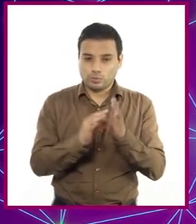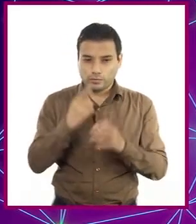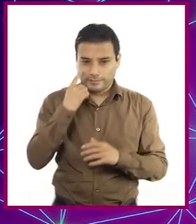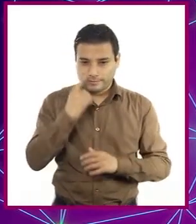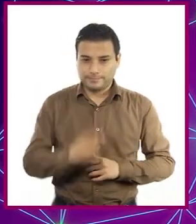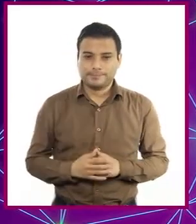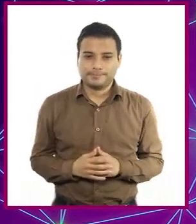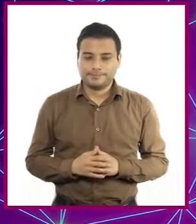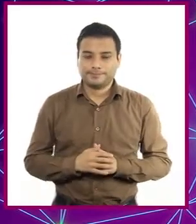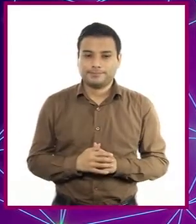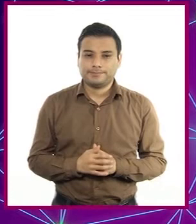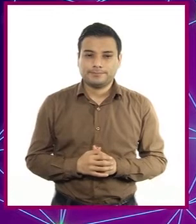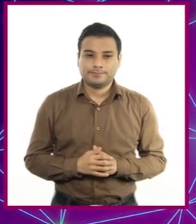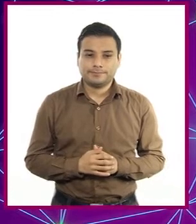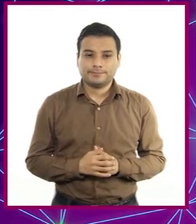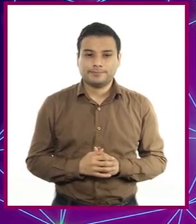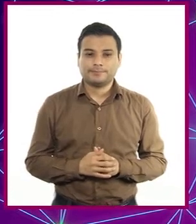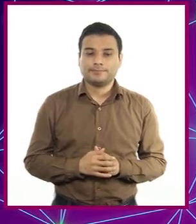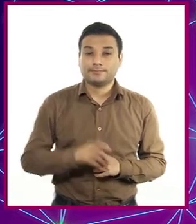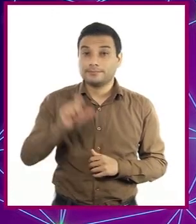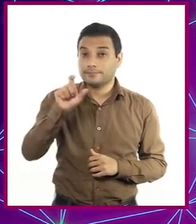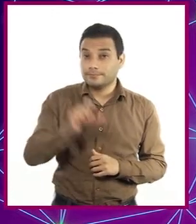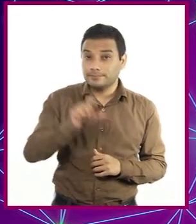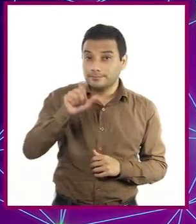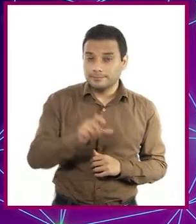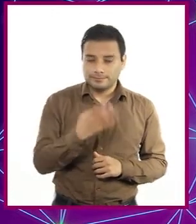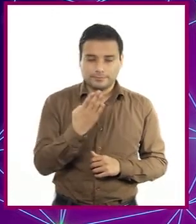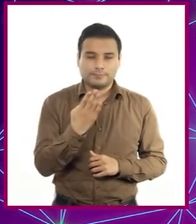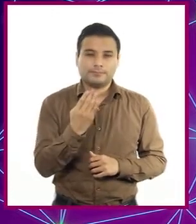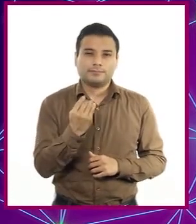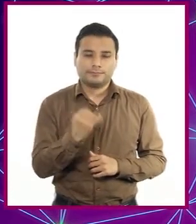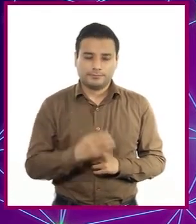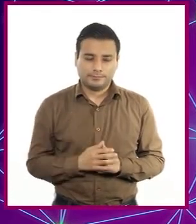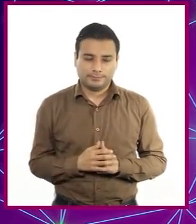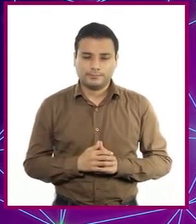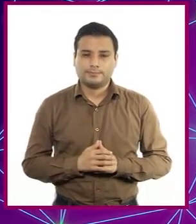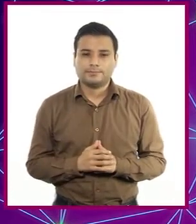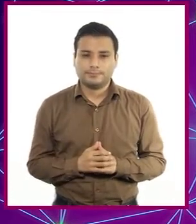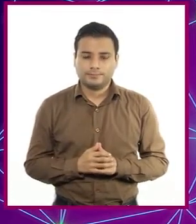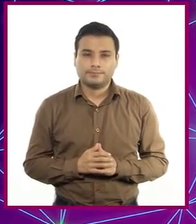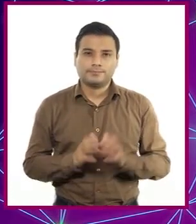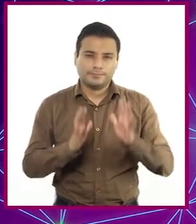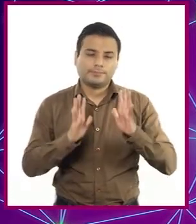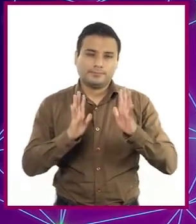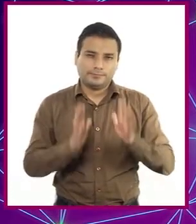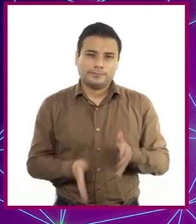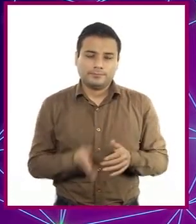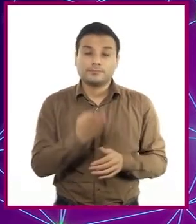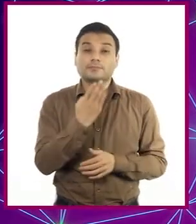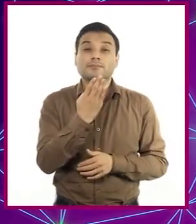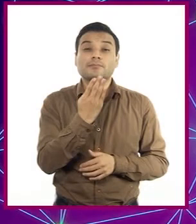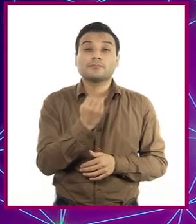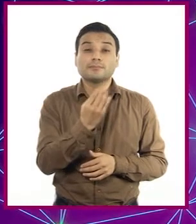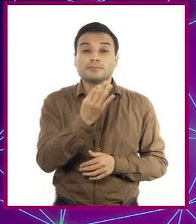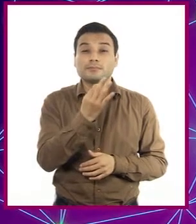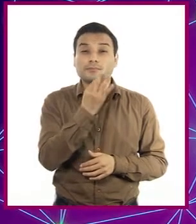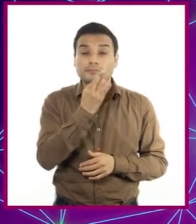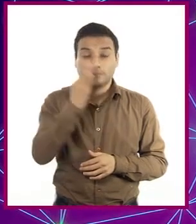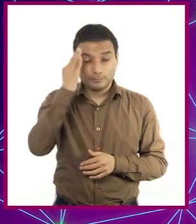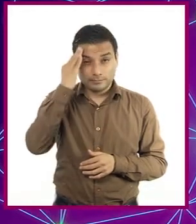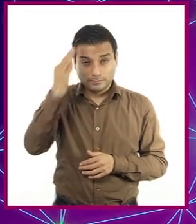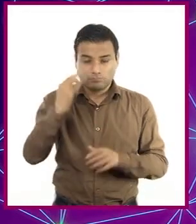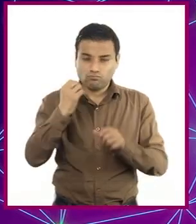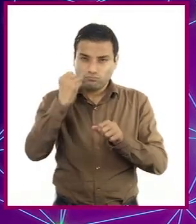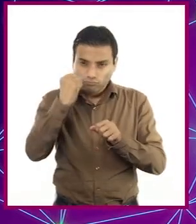en el eje de las X se avanzaron 9 unidades, es decir, transcurrieron 9 minutos de operación de la cortadora